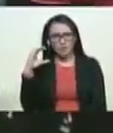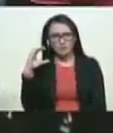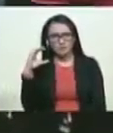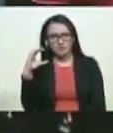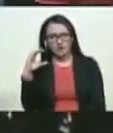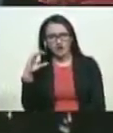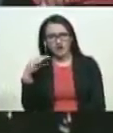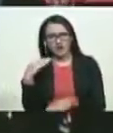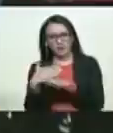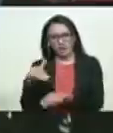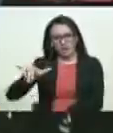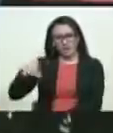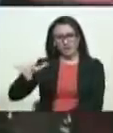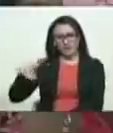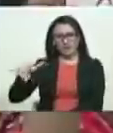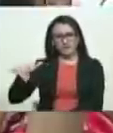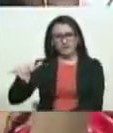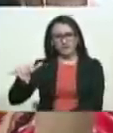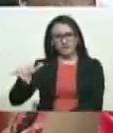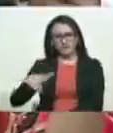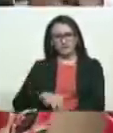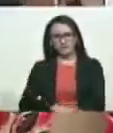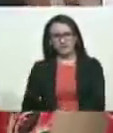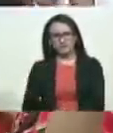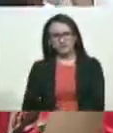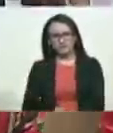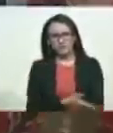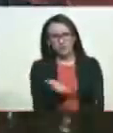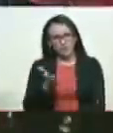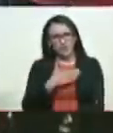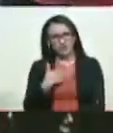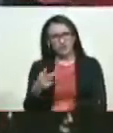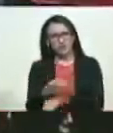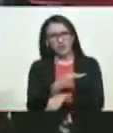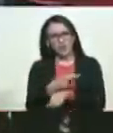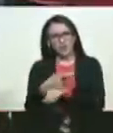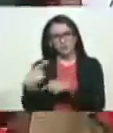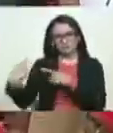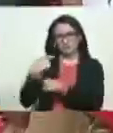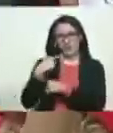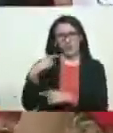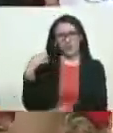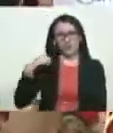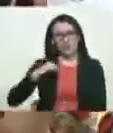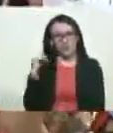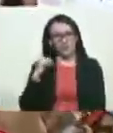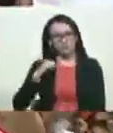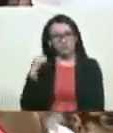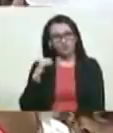títere ustedes quieren que nos gobiernen desde bogotá